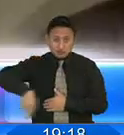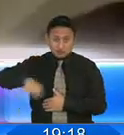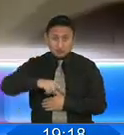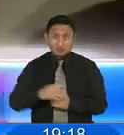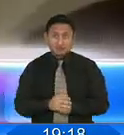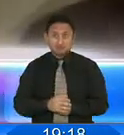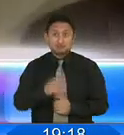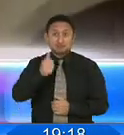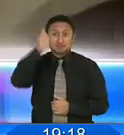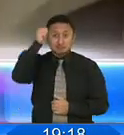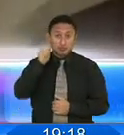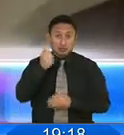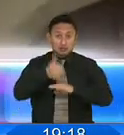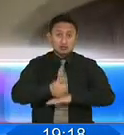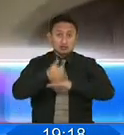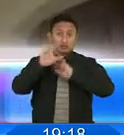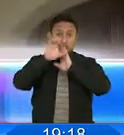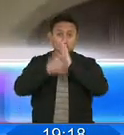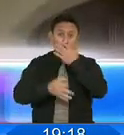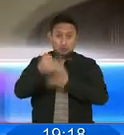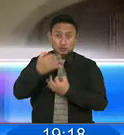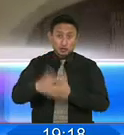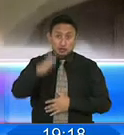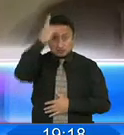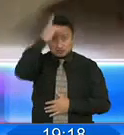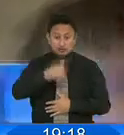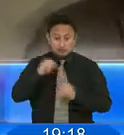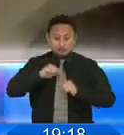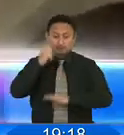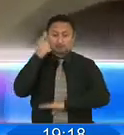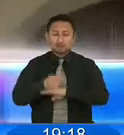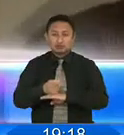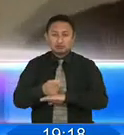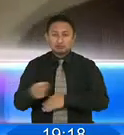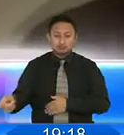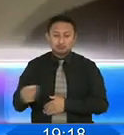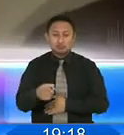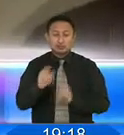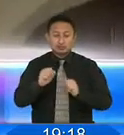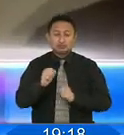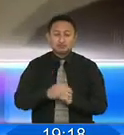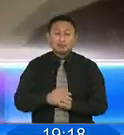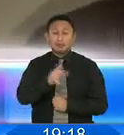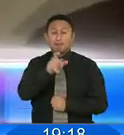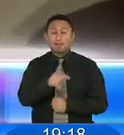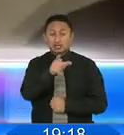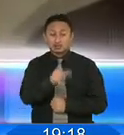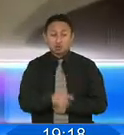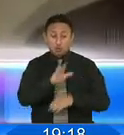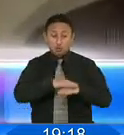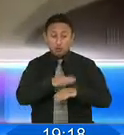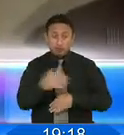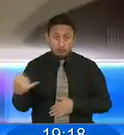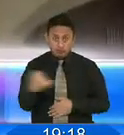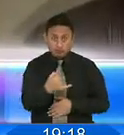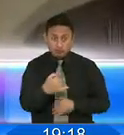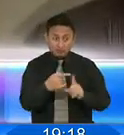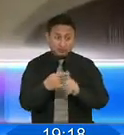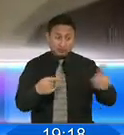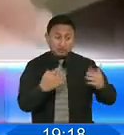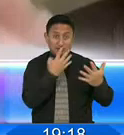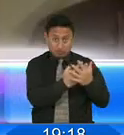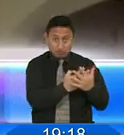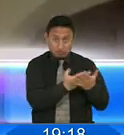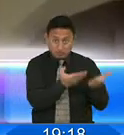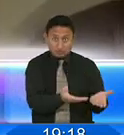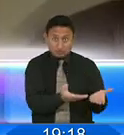Ayer decidió la Corte Constitucional y se ordenó que se agraven las penas a los violadores. La pena